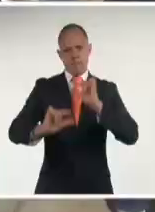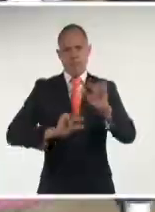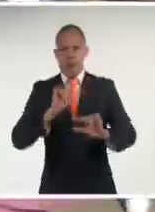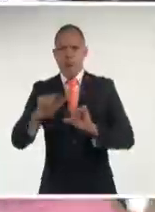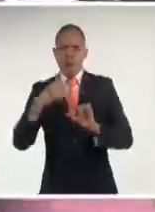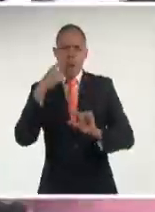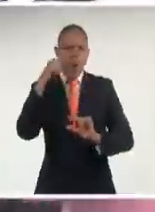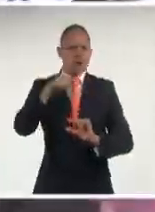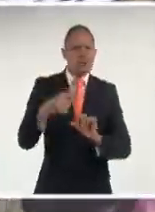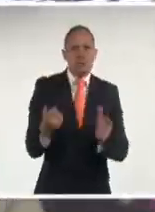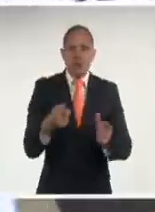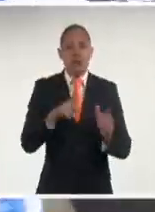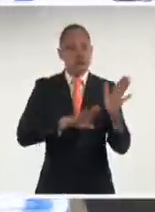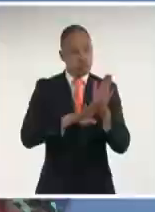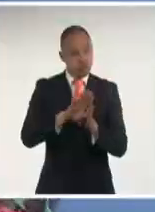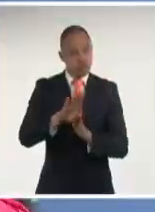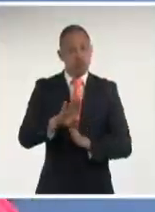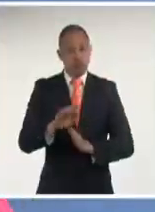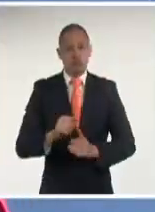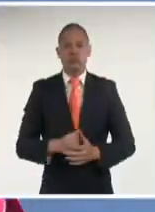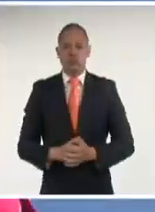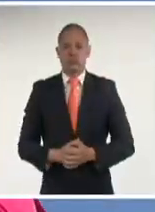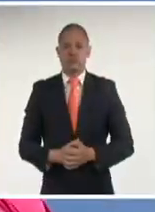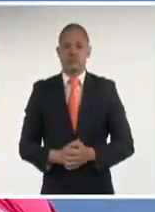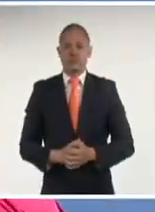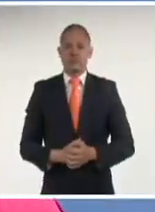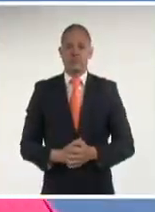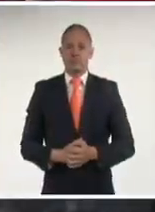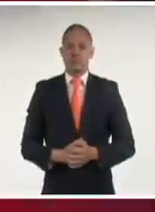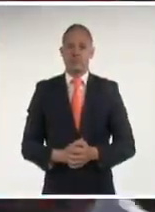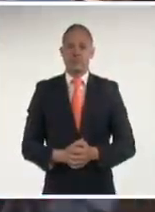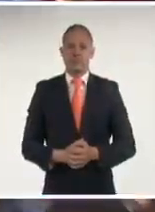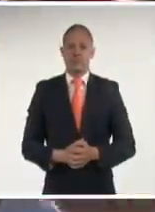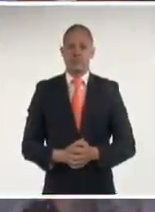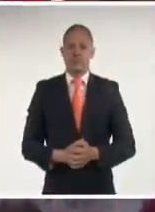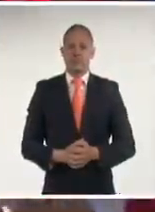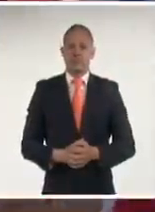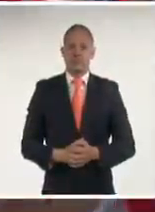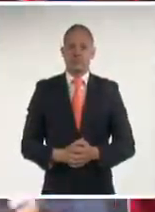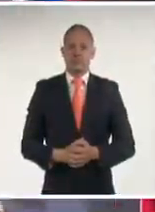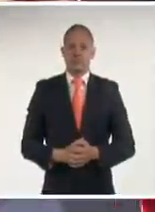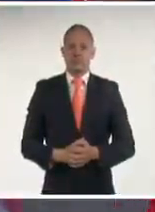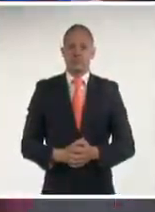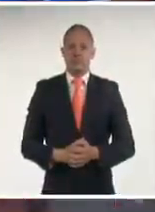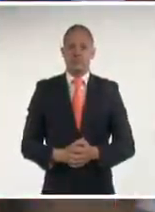propias narices del imperio. Desde Guantánamo, Ernesto Martínez y Miguel Reyes, Sistema Informativo de la Televisión.